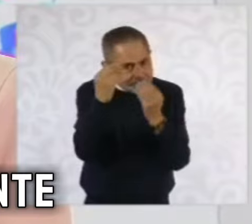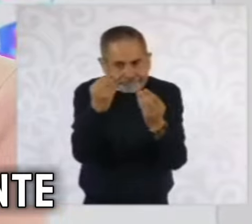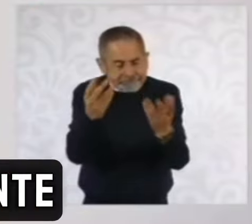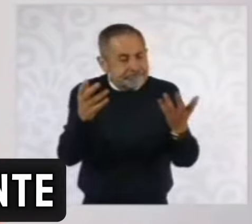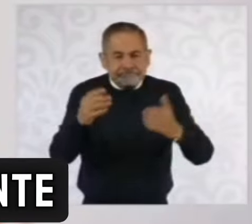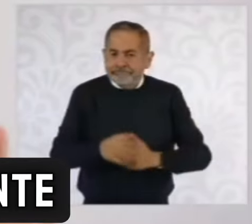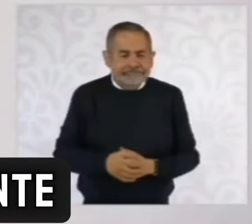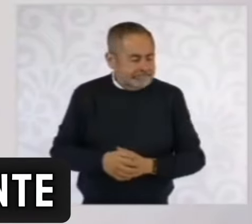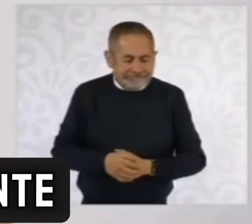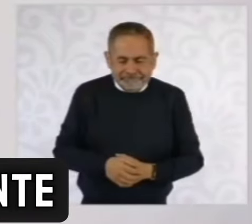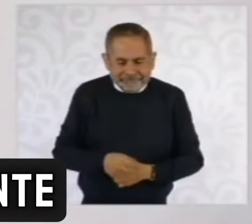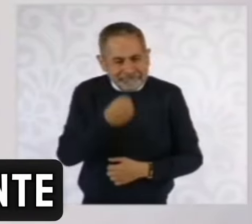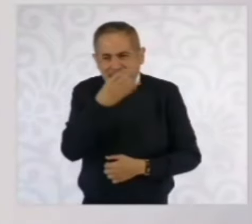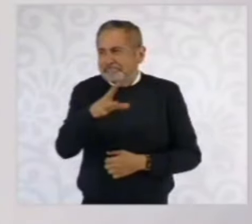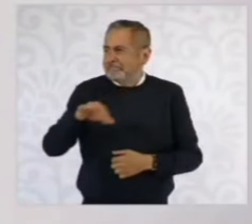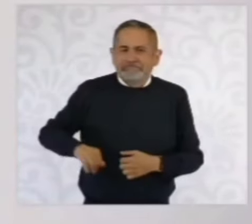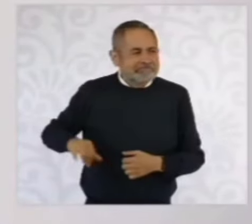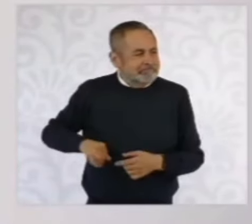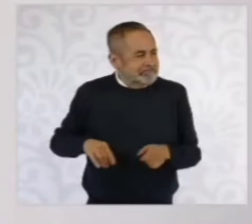es muy